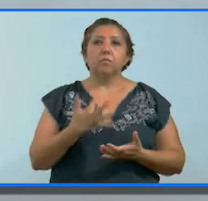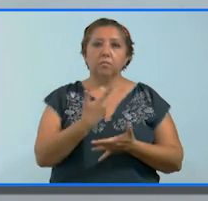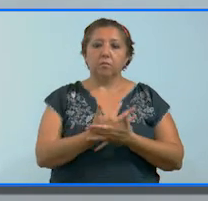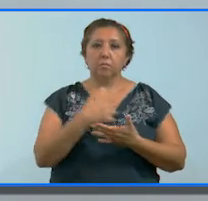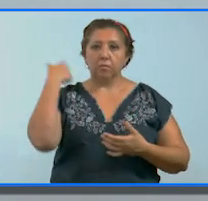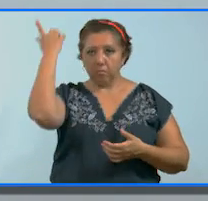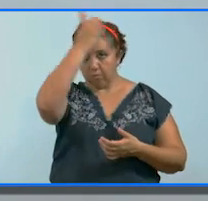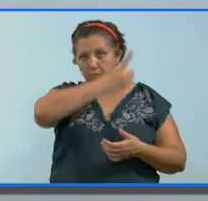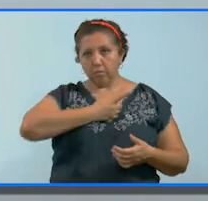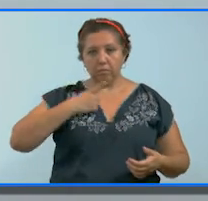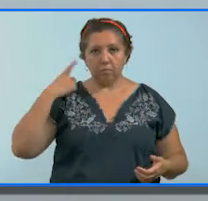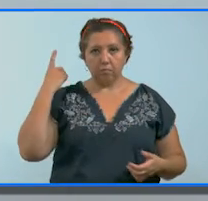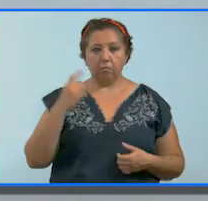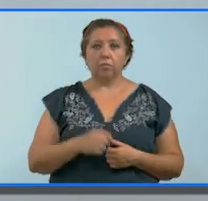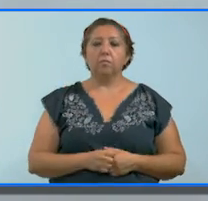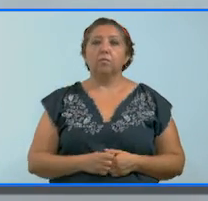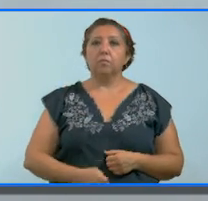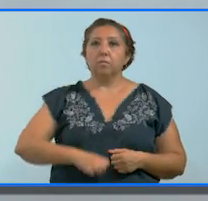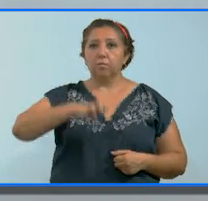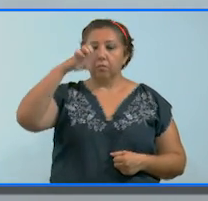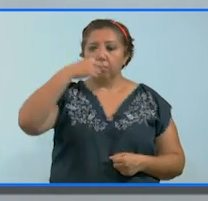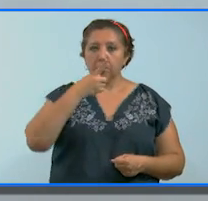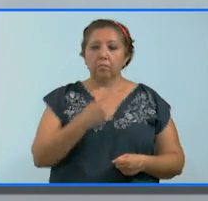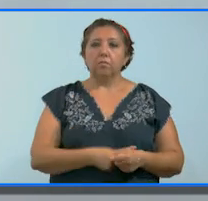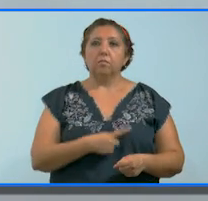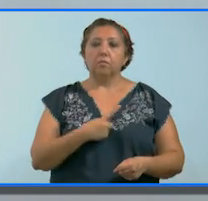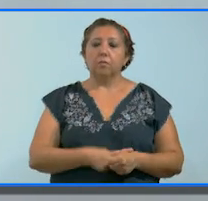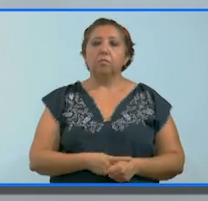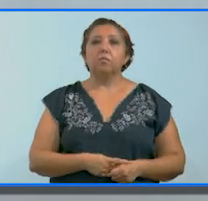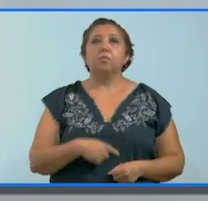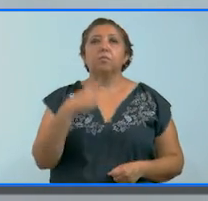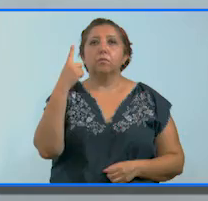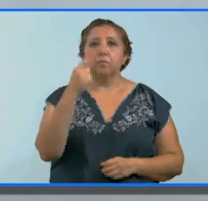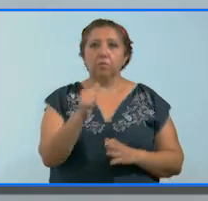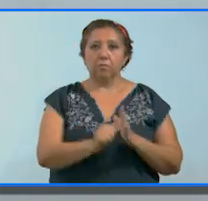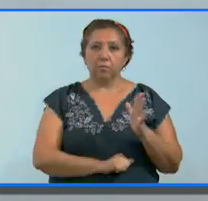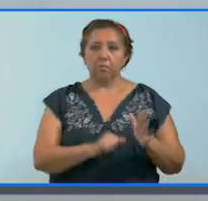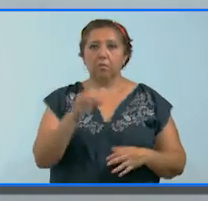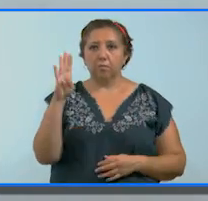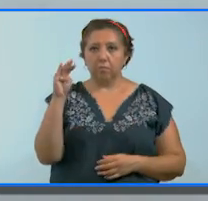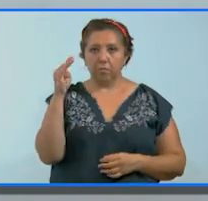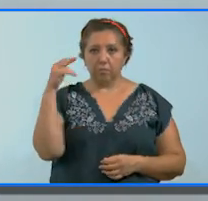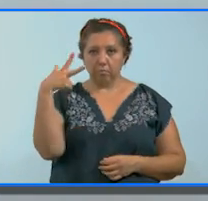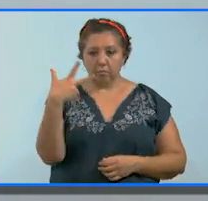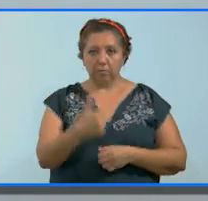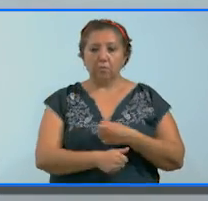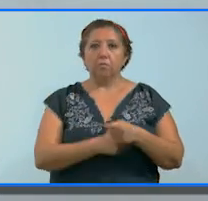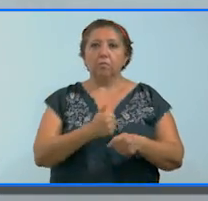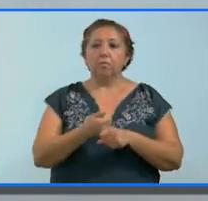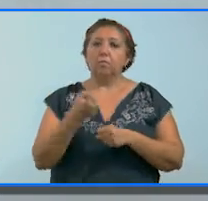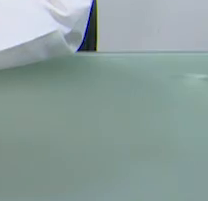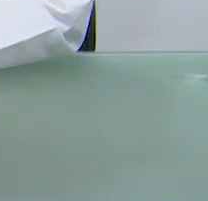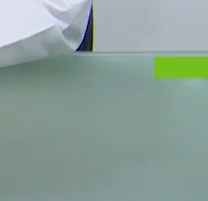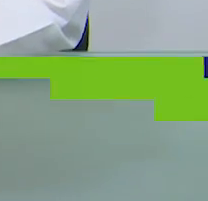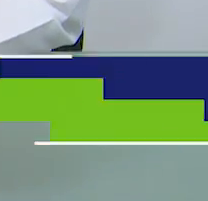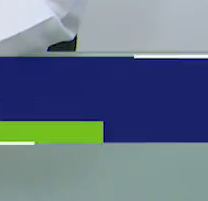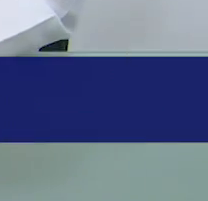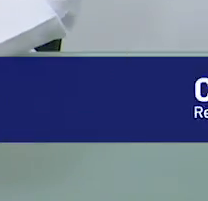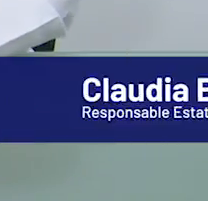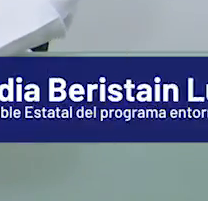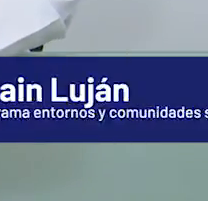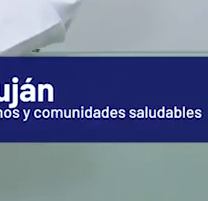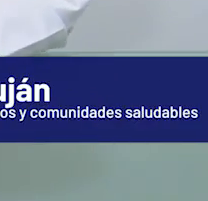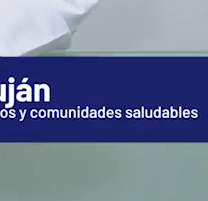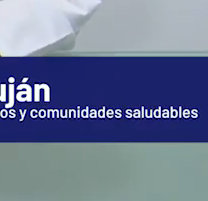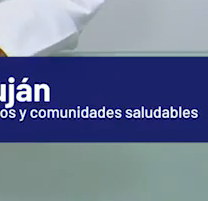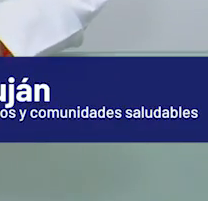espera de diagnóstico el rango de edad de los casos confirmados es de un mes a 98 años este es el reporte del día de hoy